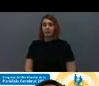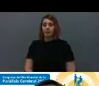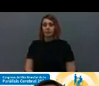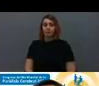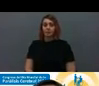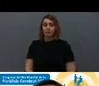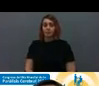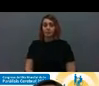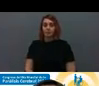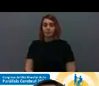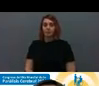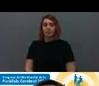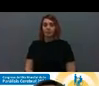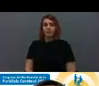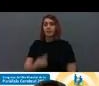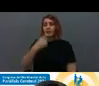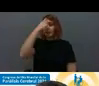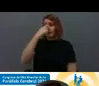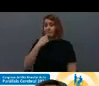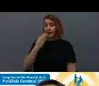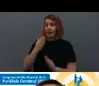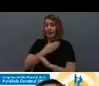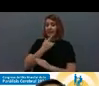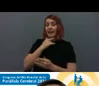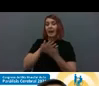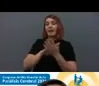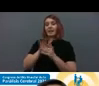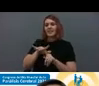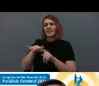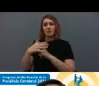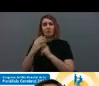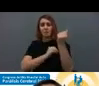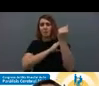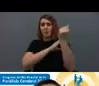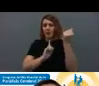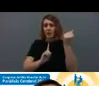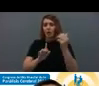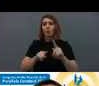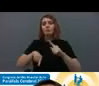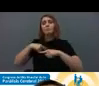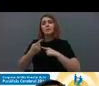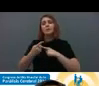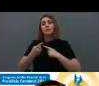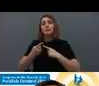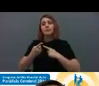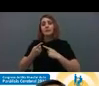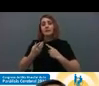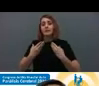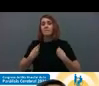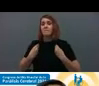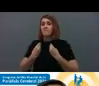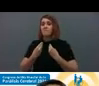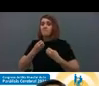Claro, de la imagen anterior, ¿no? De situaciones que no nos empoderan, se genera un bienestar, un no bienestar.